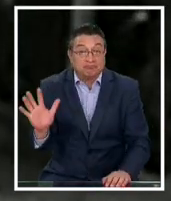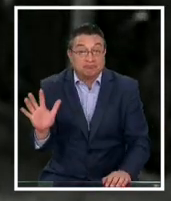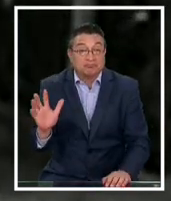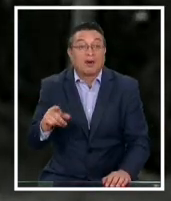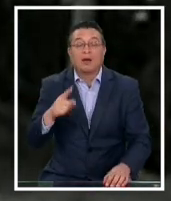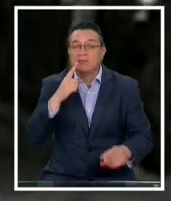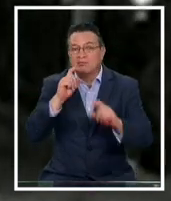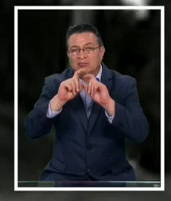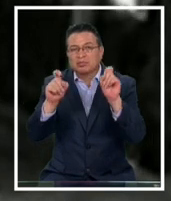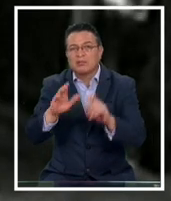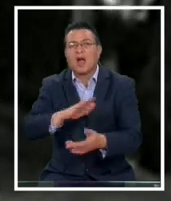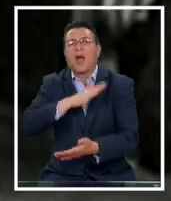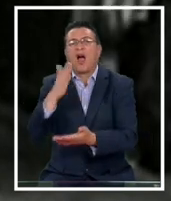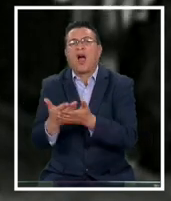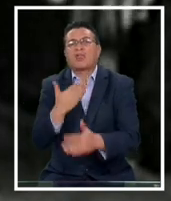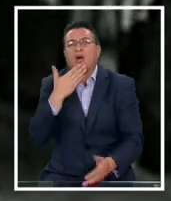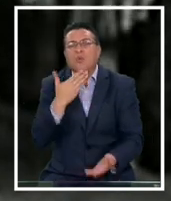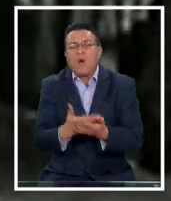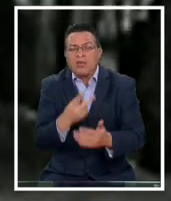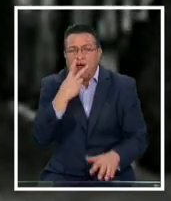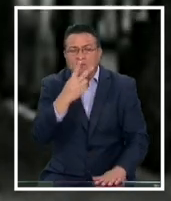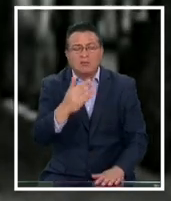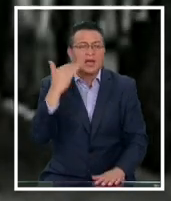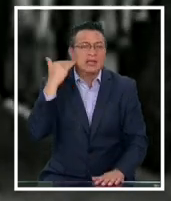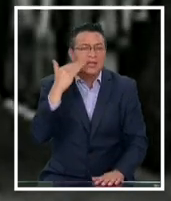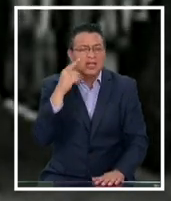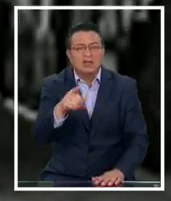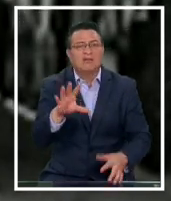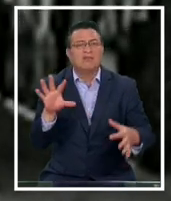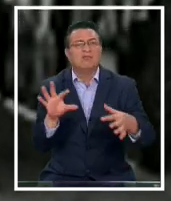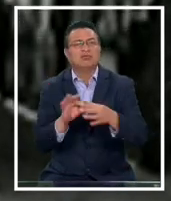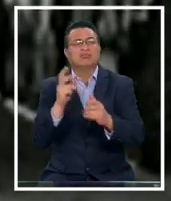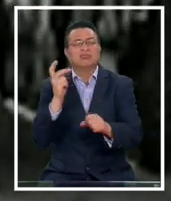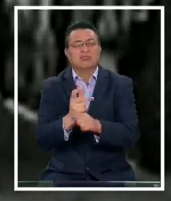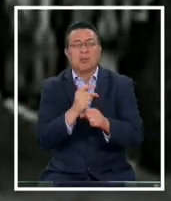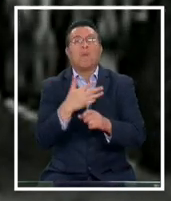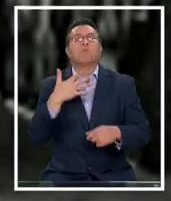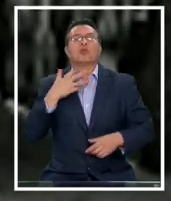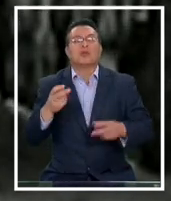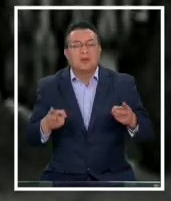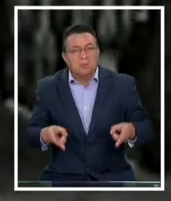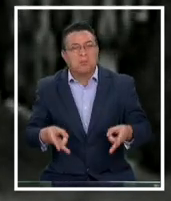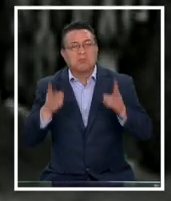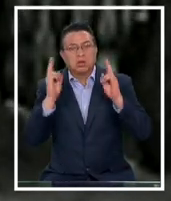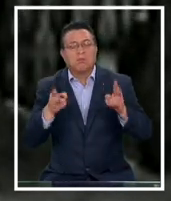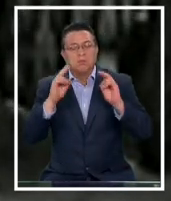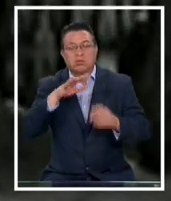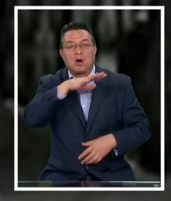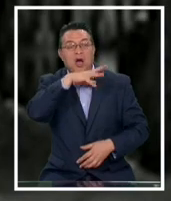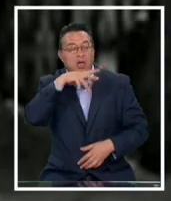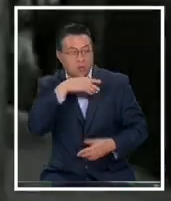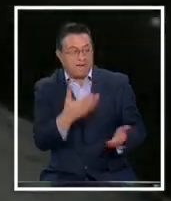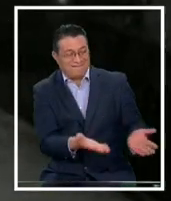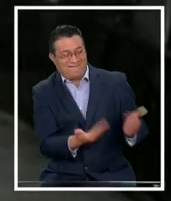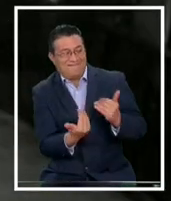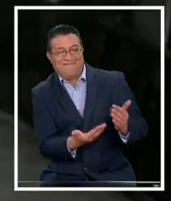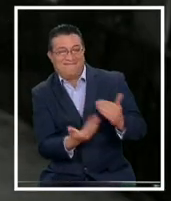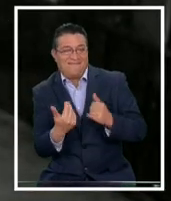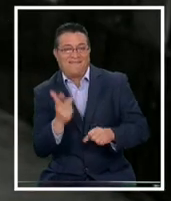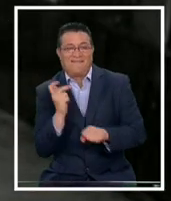es, ¿hasta cuándo vemos niños en estos hechos? ¿Por qué se sigue permitiendo que adultos los inciten a